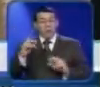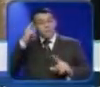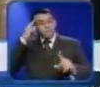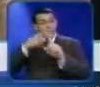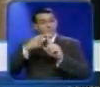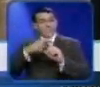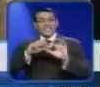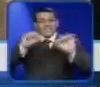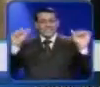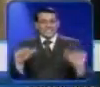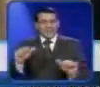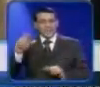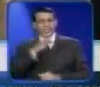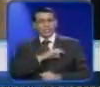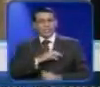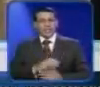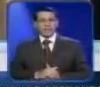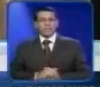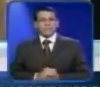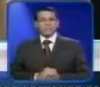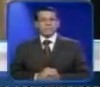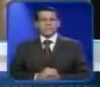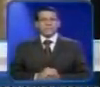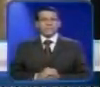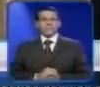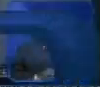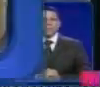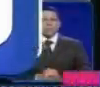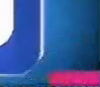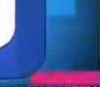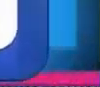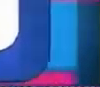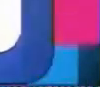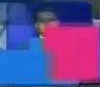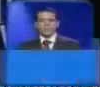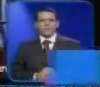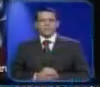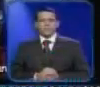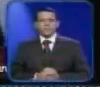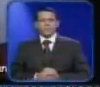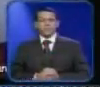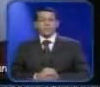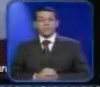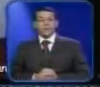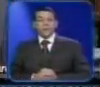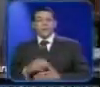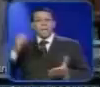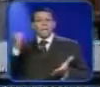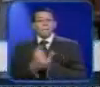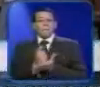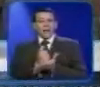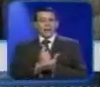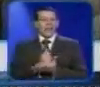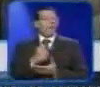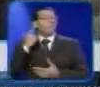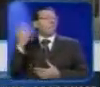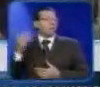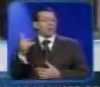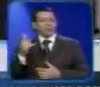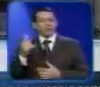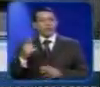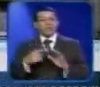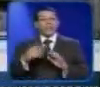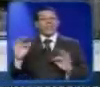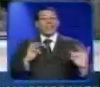tiene el sistema en la sociedad. Con la marca de los triunfadores, una vez más el